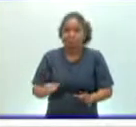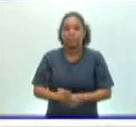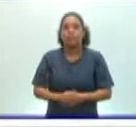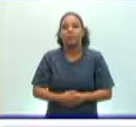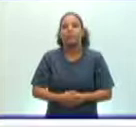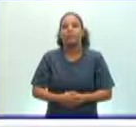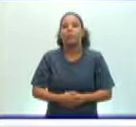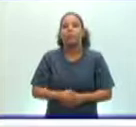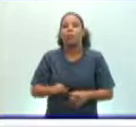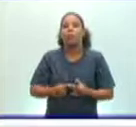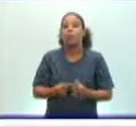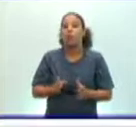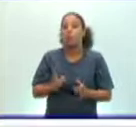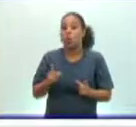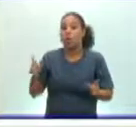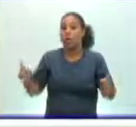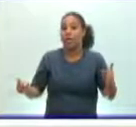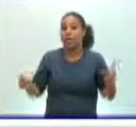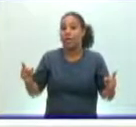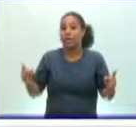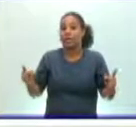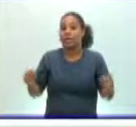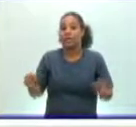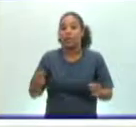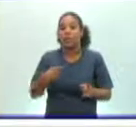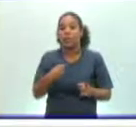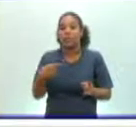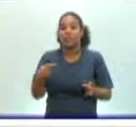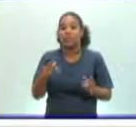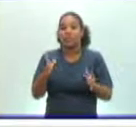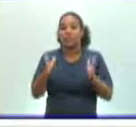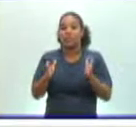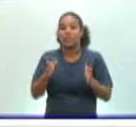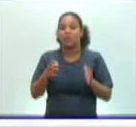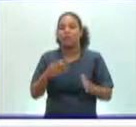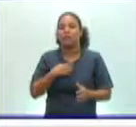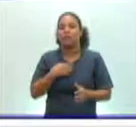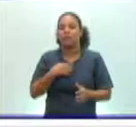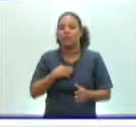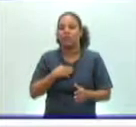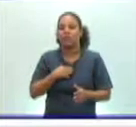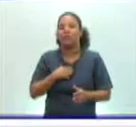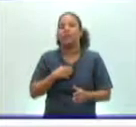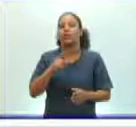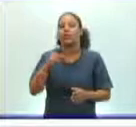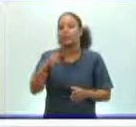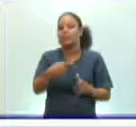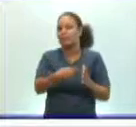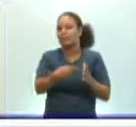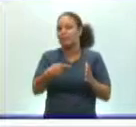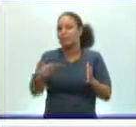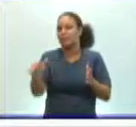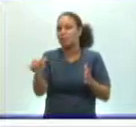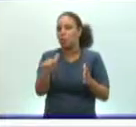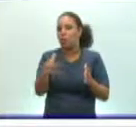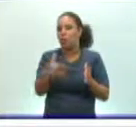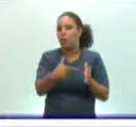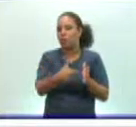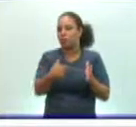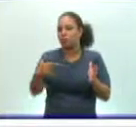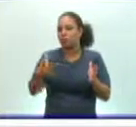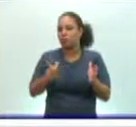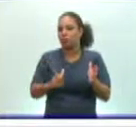Porque los extremos de semirrecta tienen que tener un extremo que coincida con el origen de la